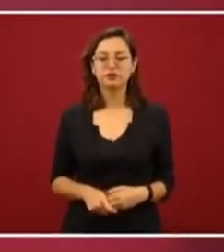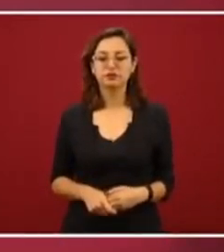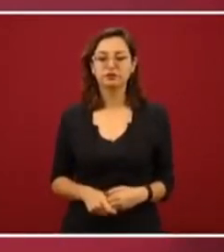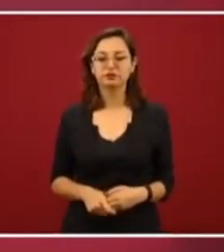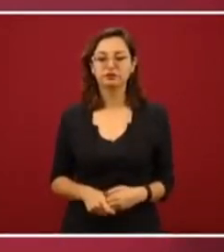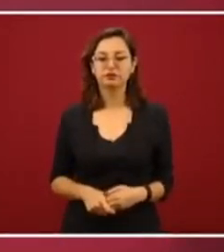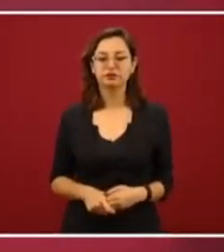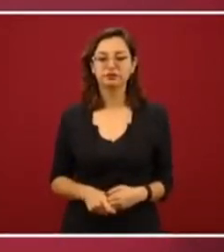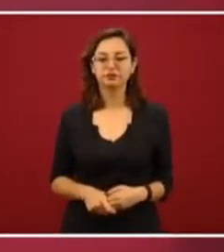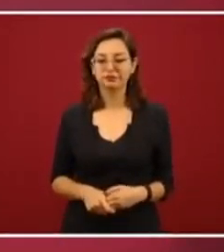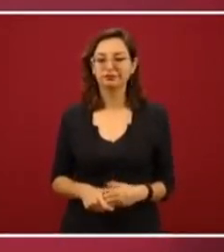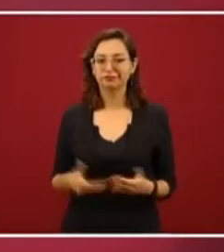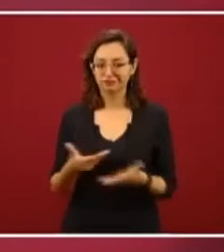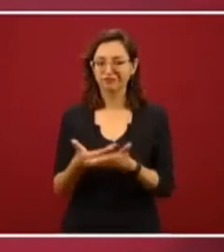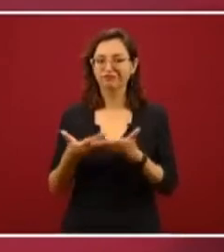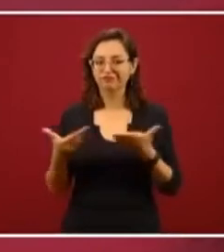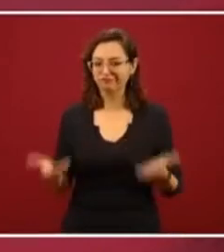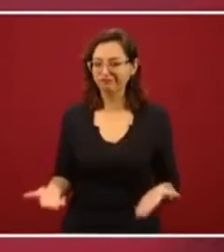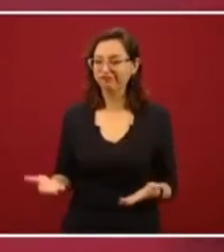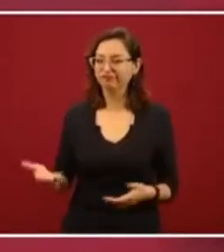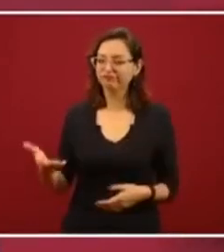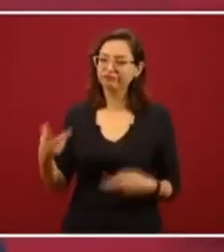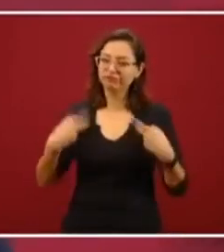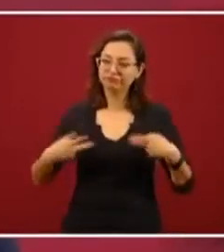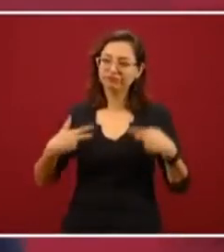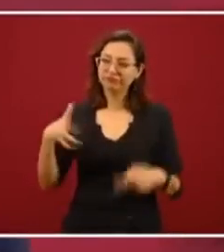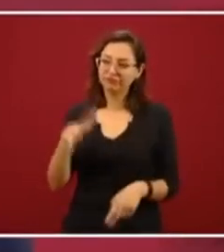a poner a prueba.